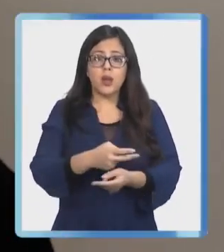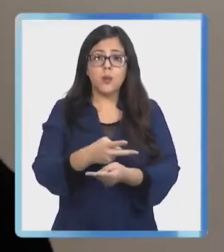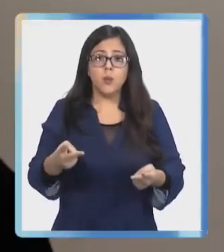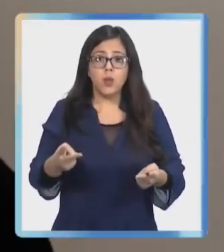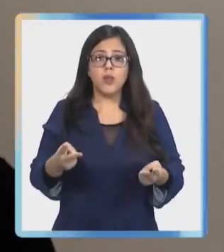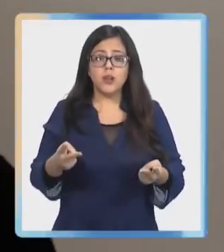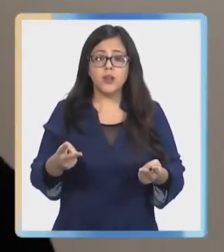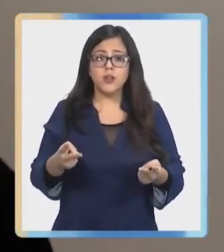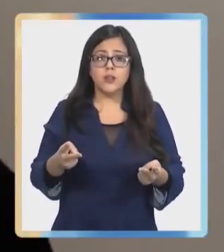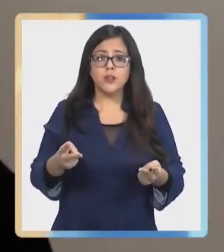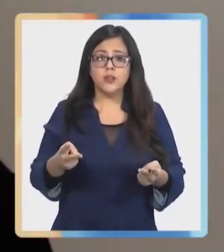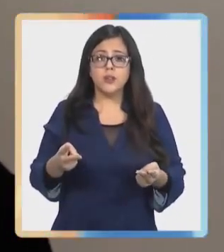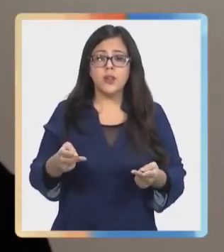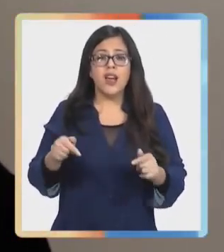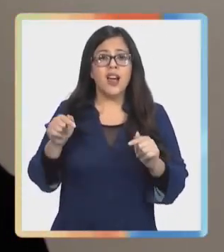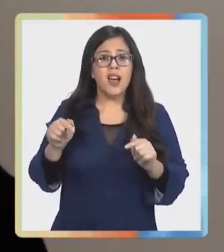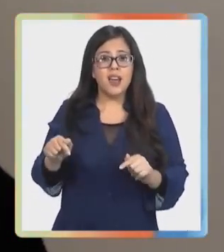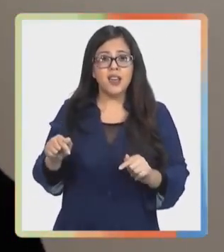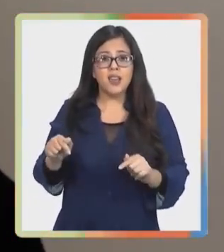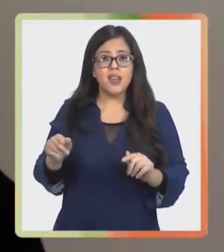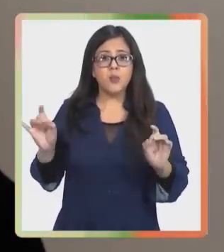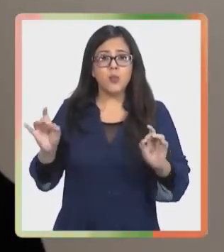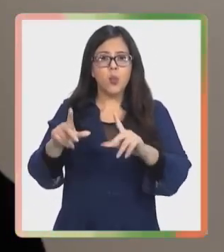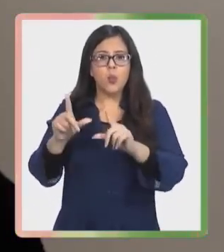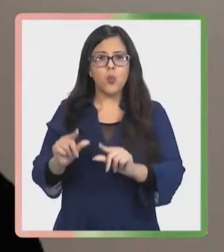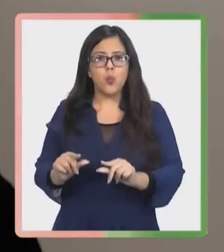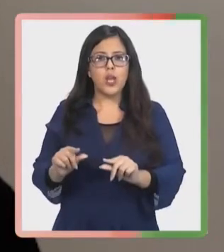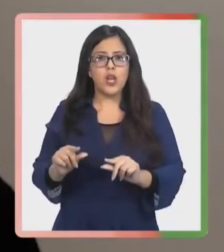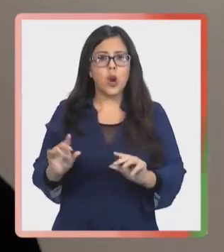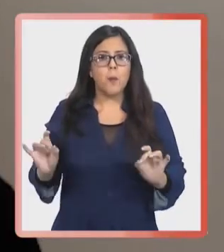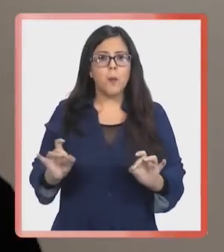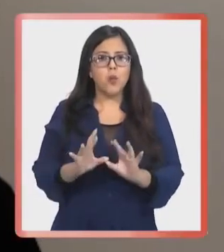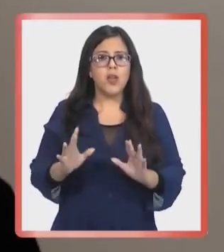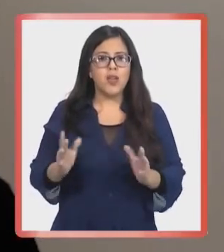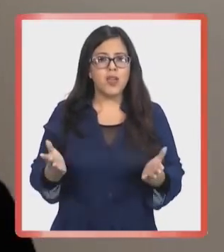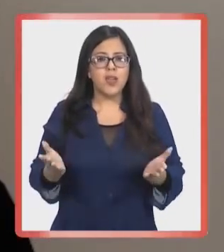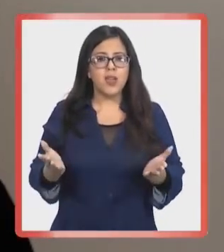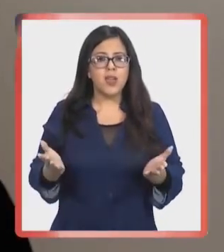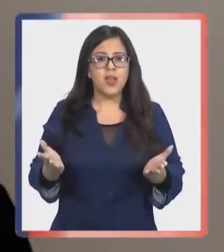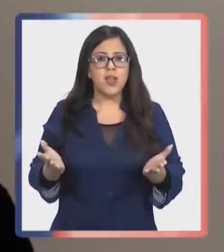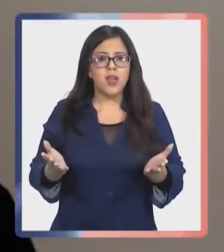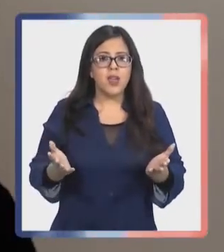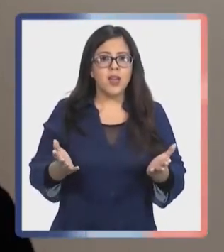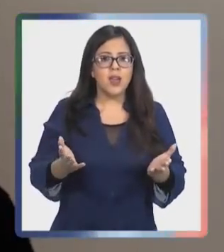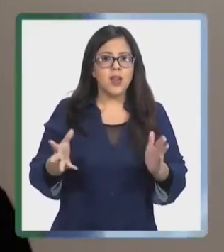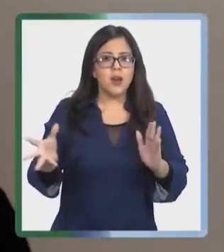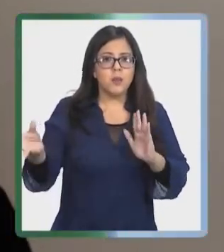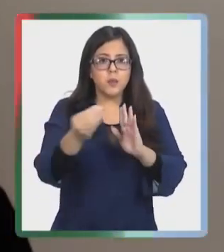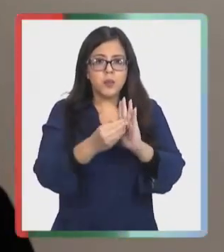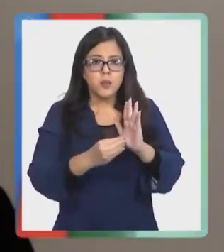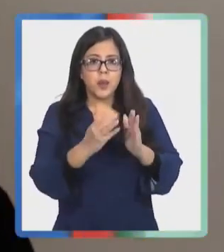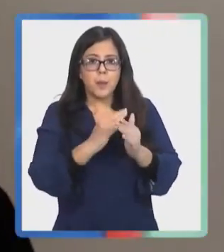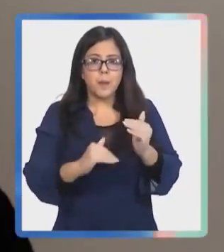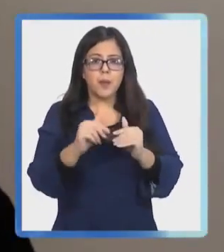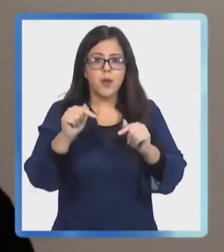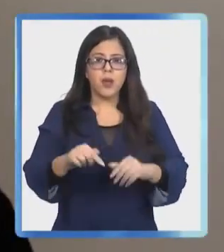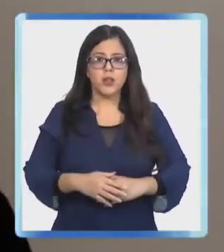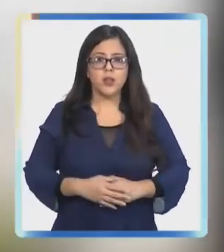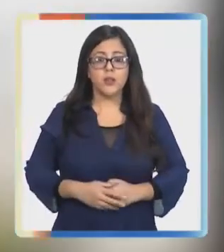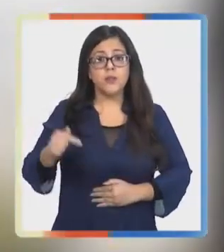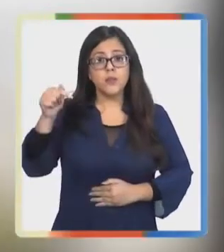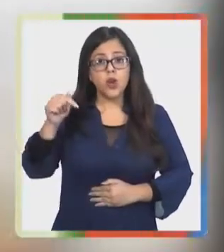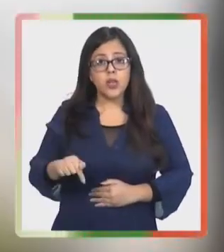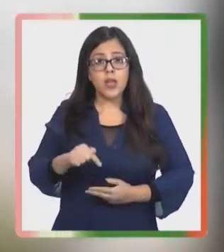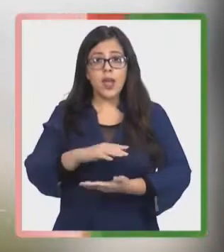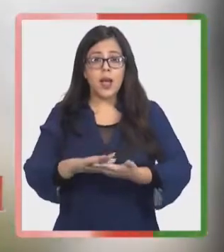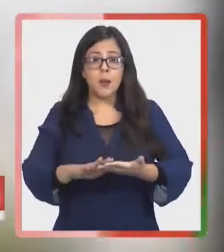público, habría menores posibilidades de capturarles en una muestra de este tamaño.